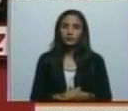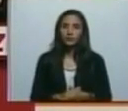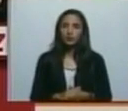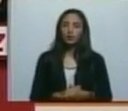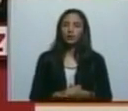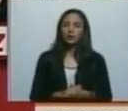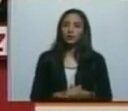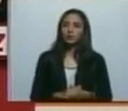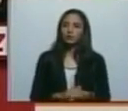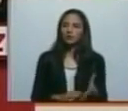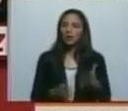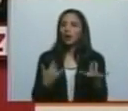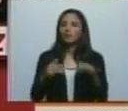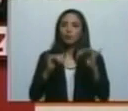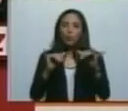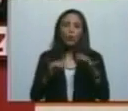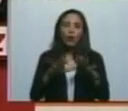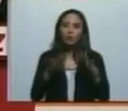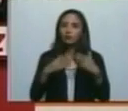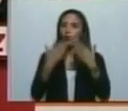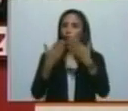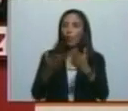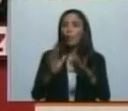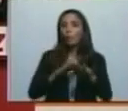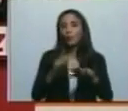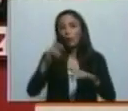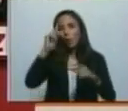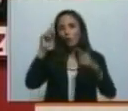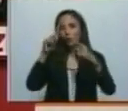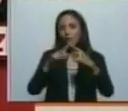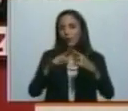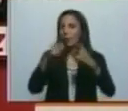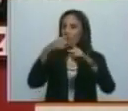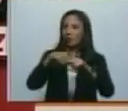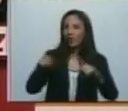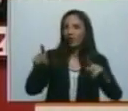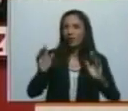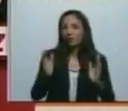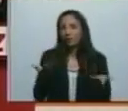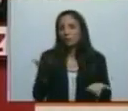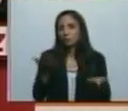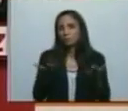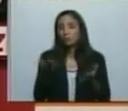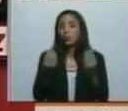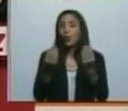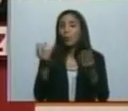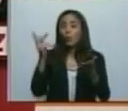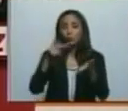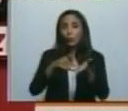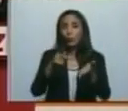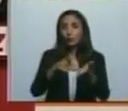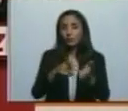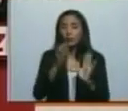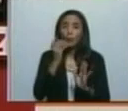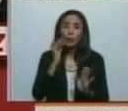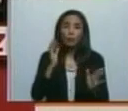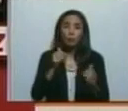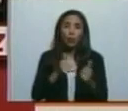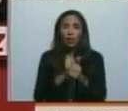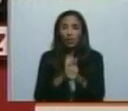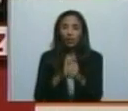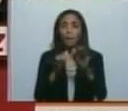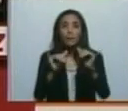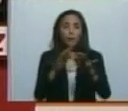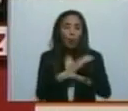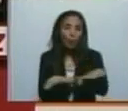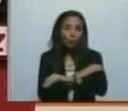Siendo así no los hubiera entregado, porque su fin era otro. Ahora, ahí interviene mucho la presión de la misma oposición,